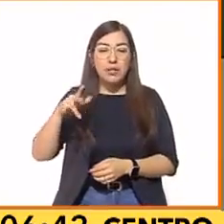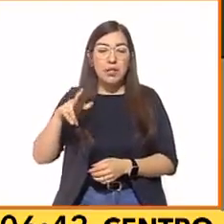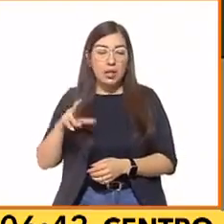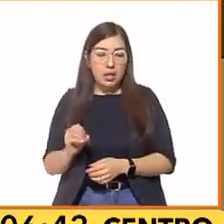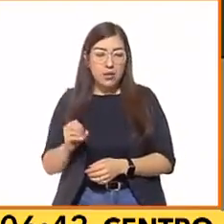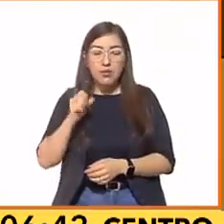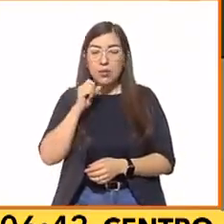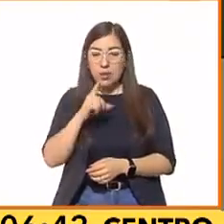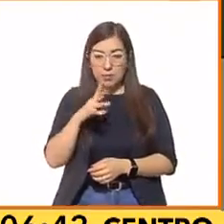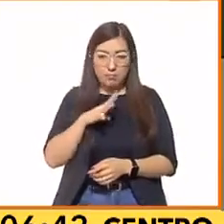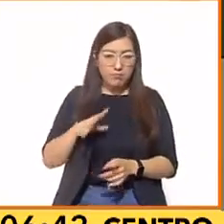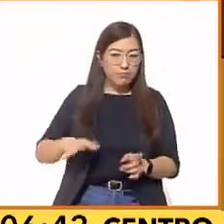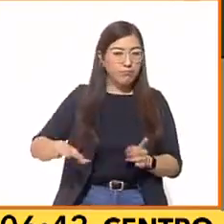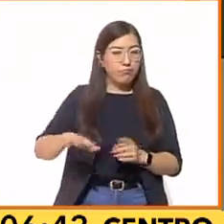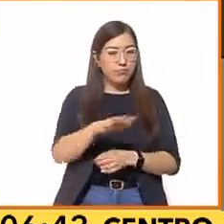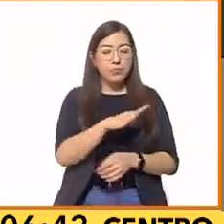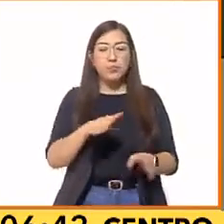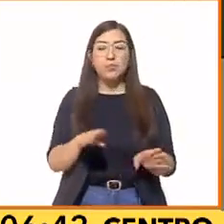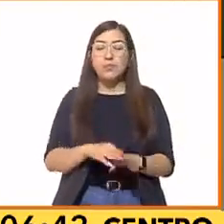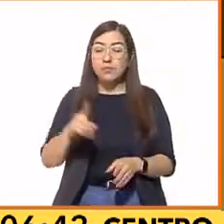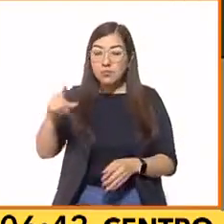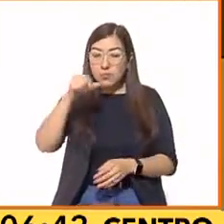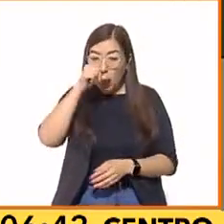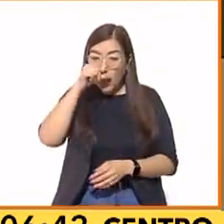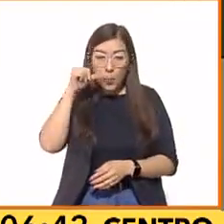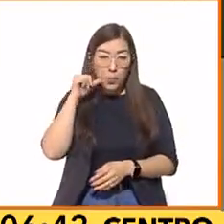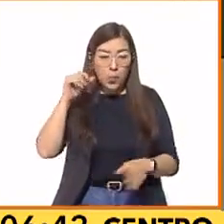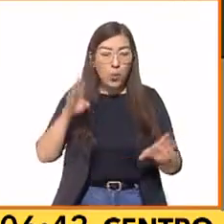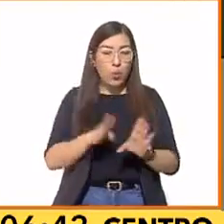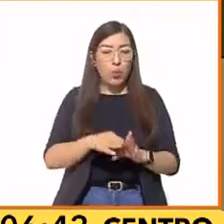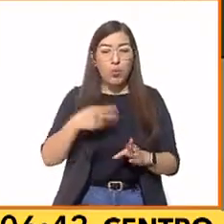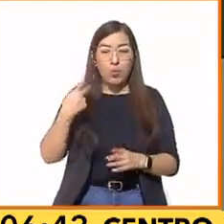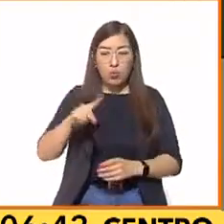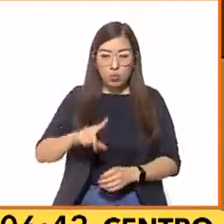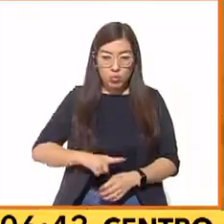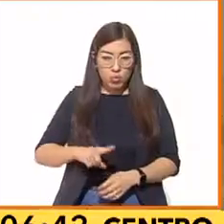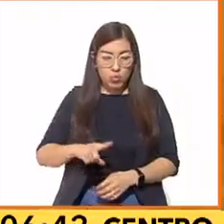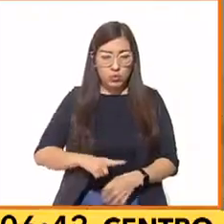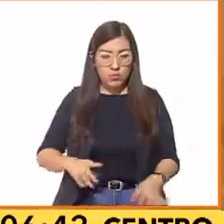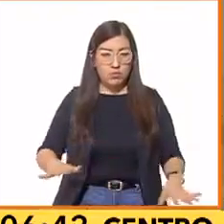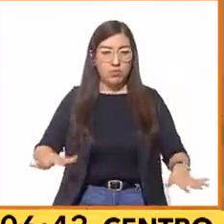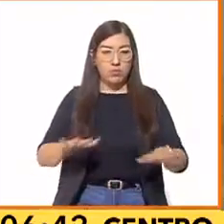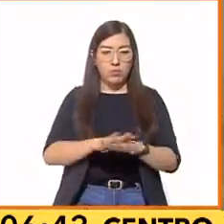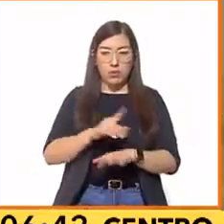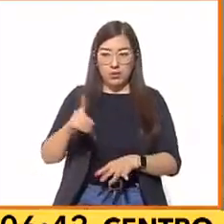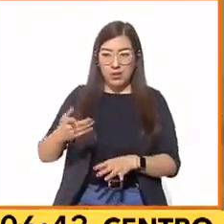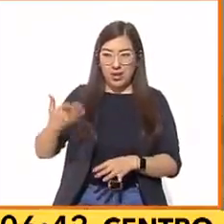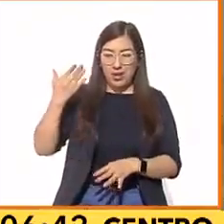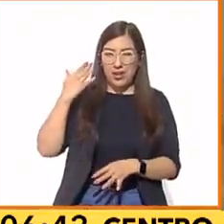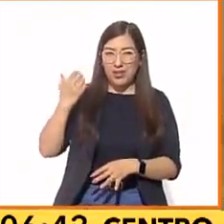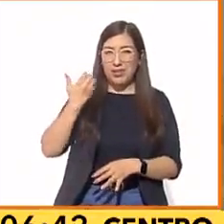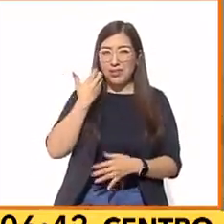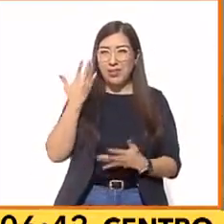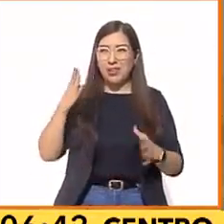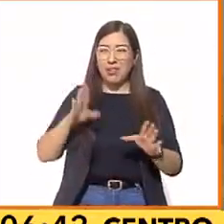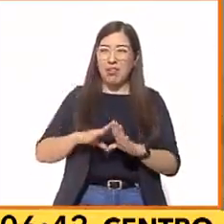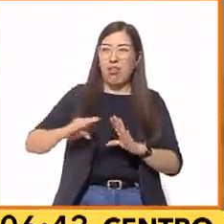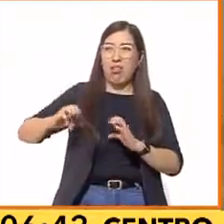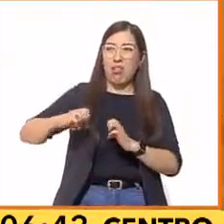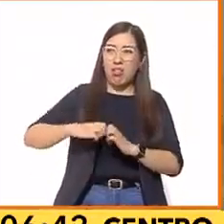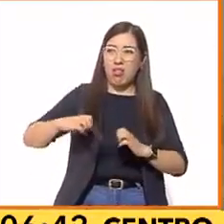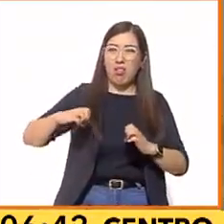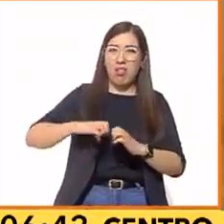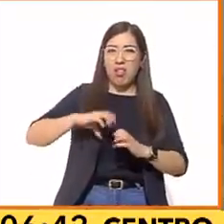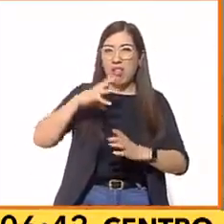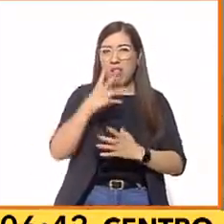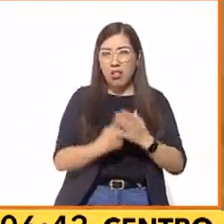panorama. Benito Juárez tuvo un gobierno itinerante, o sea, venía prácticamente huyendo del enemigo. ¿Cómo se construye